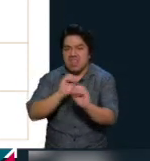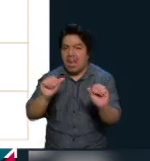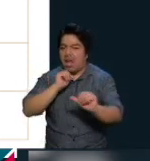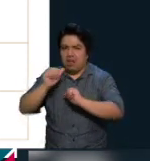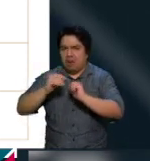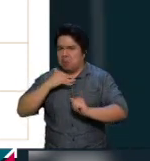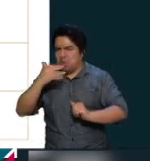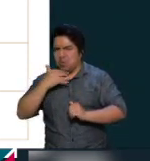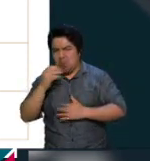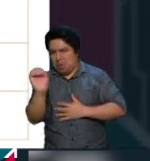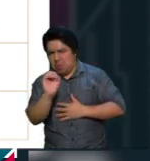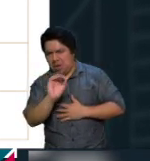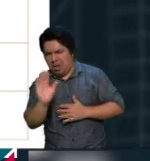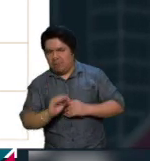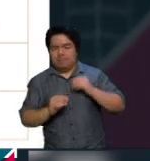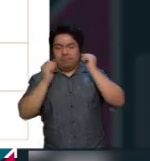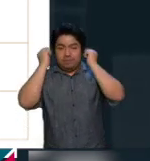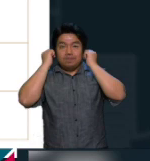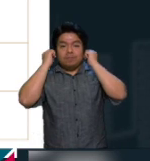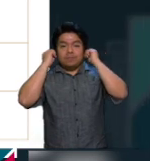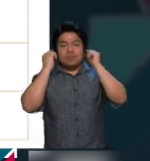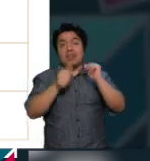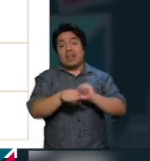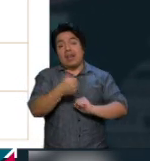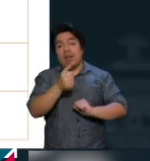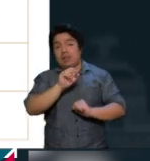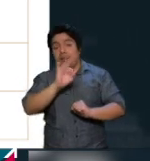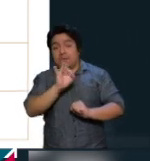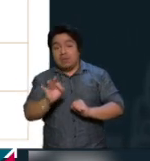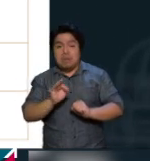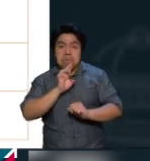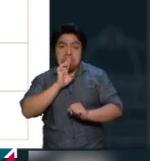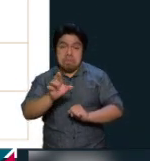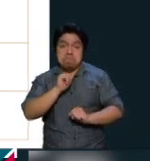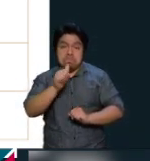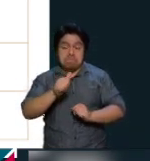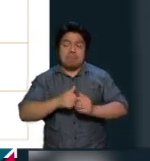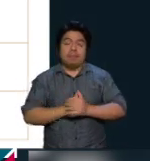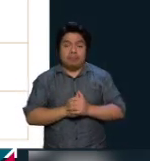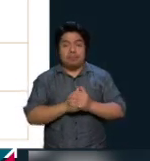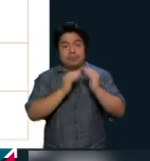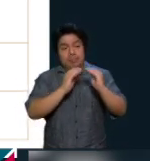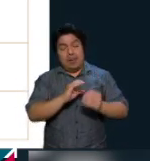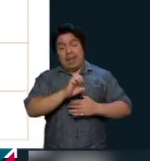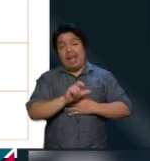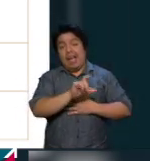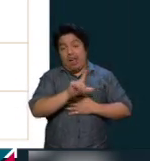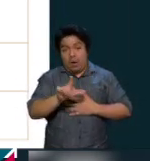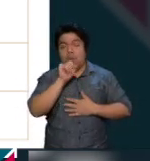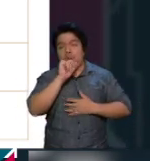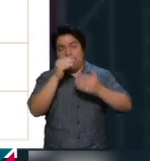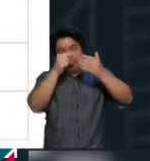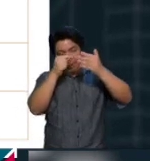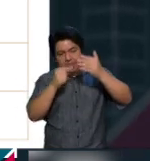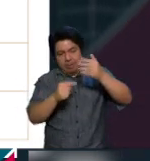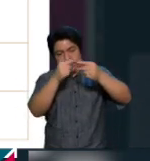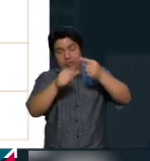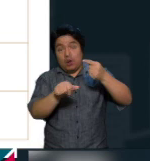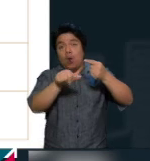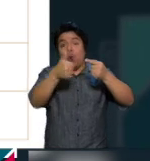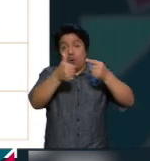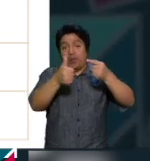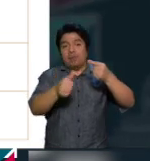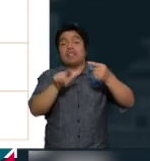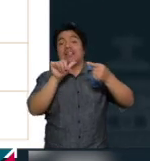juez es corrupto. El 11% restante no contestó. Encol registró en las mismas opciones